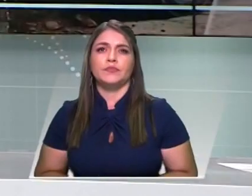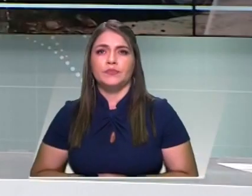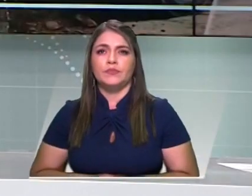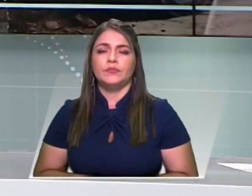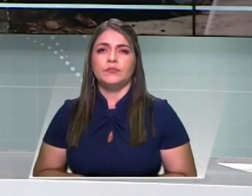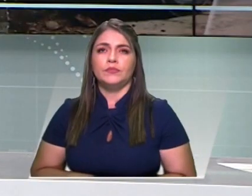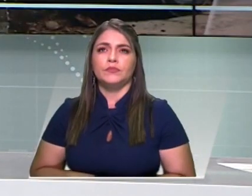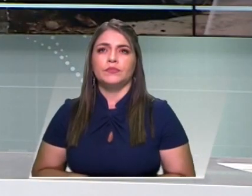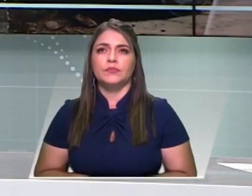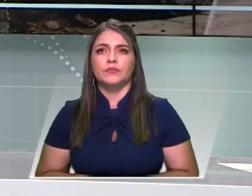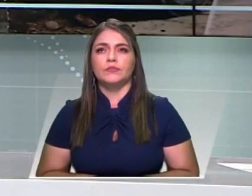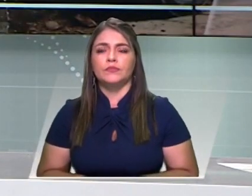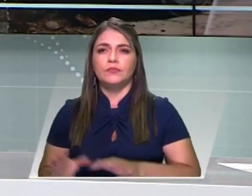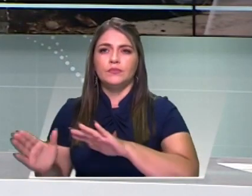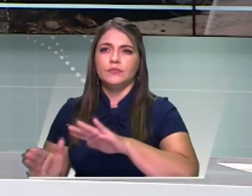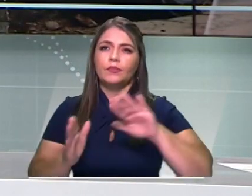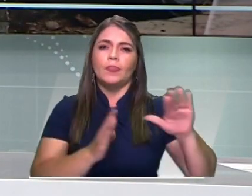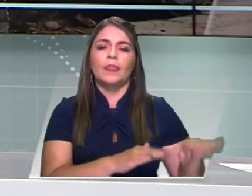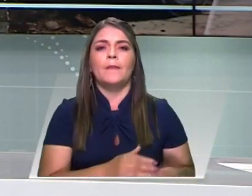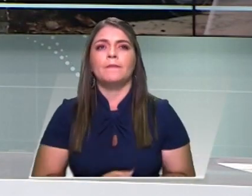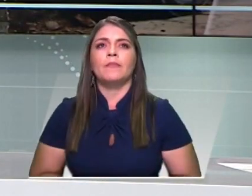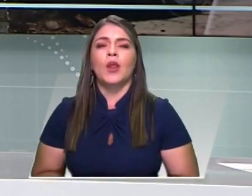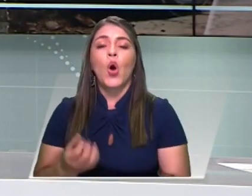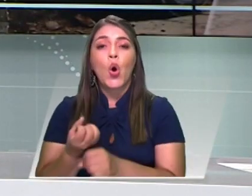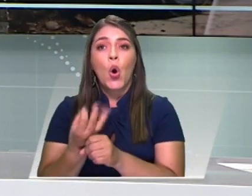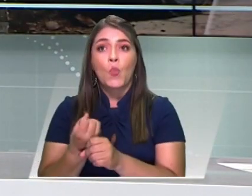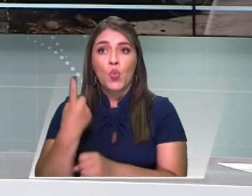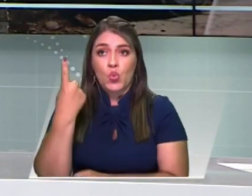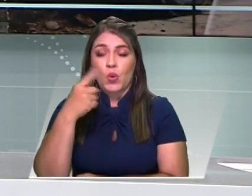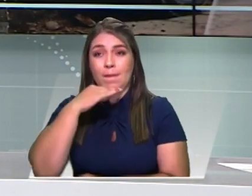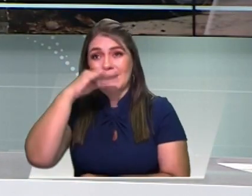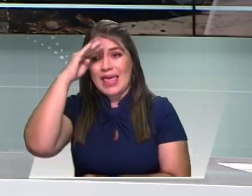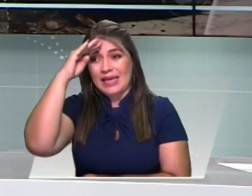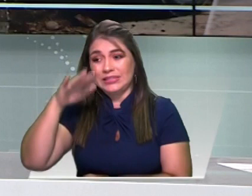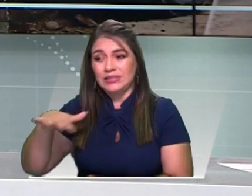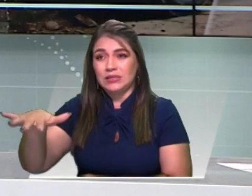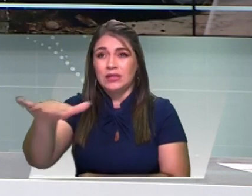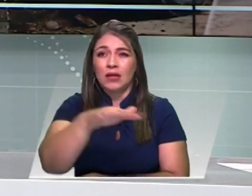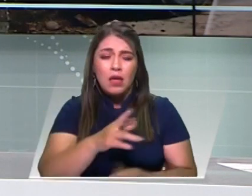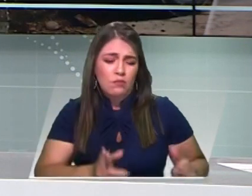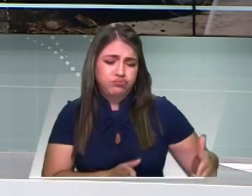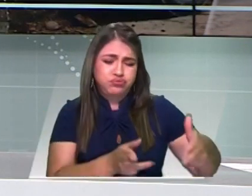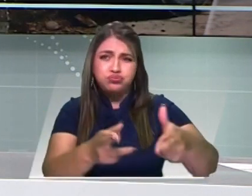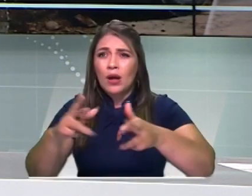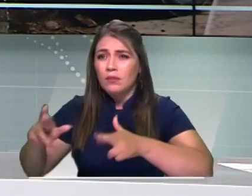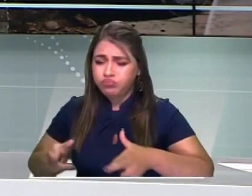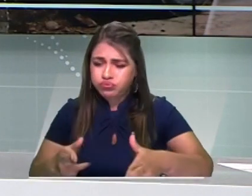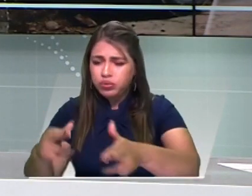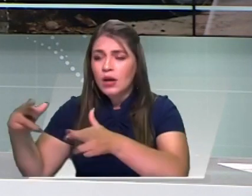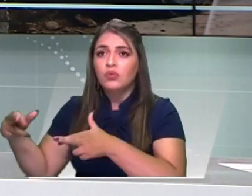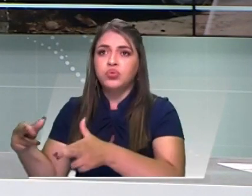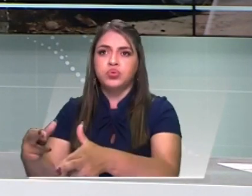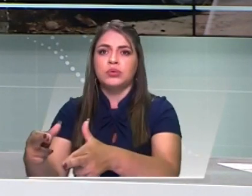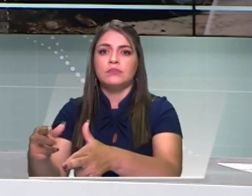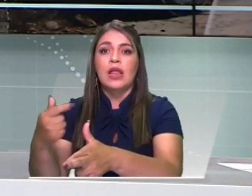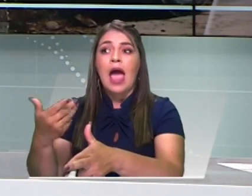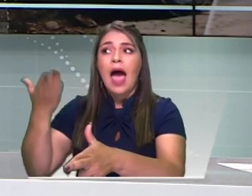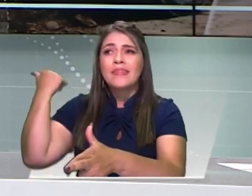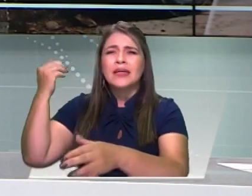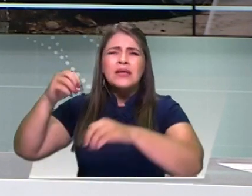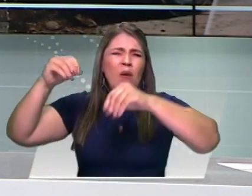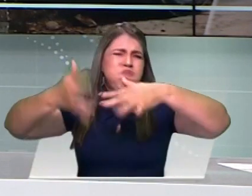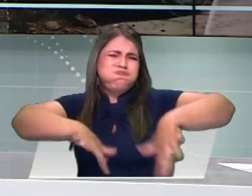tres afluentes de la comuna uno de medellín y fueron intervenidos para prevenir posibles inundaciones como las registradas con las fuertes lluvias de la semana